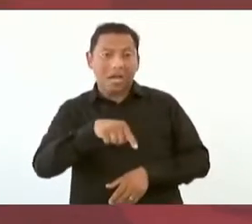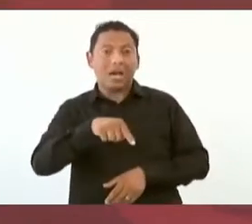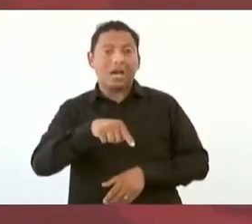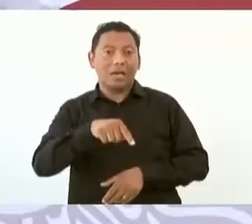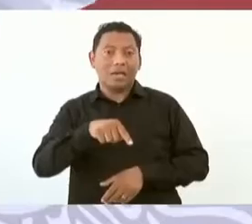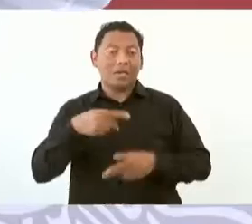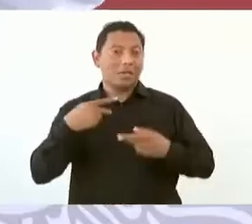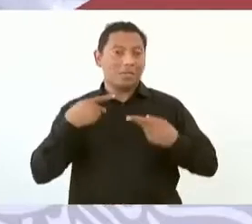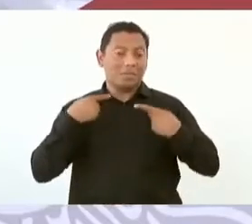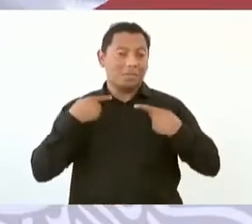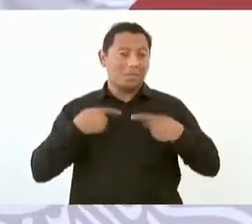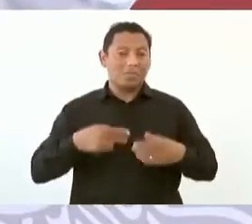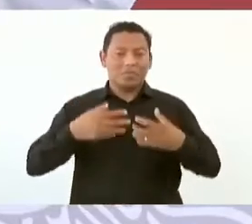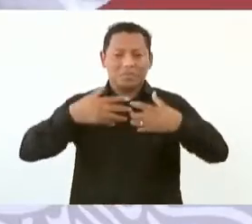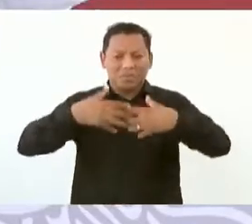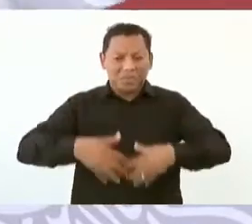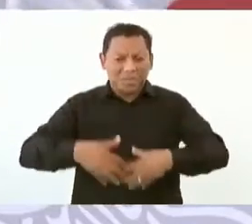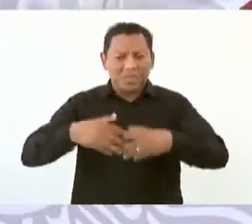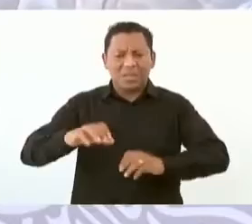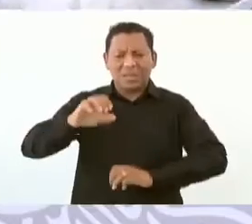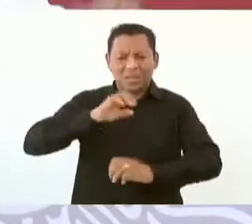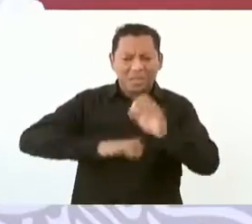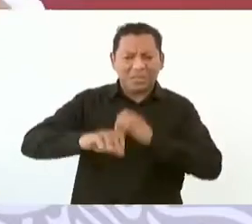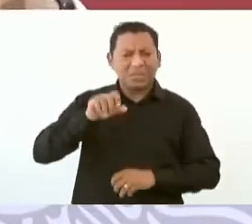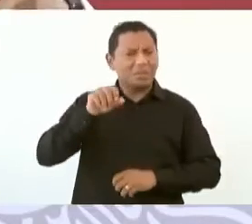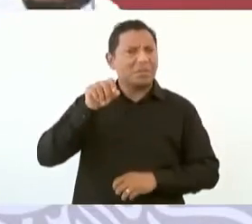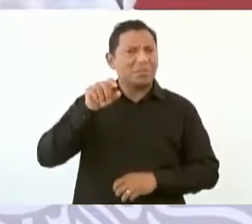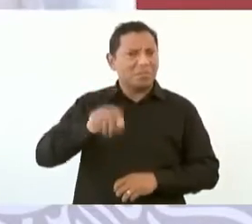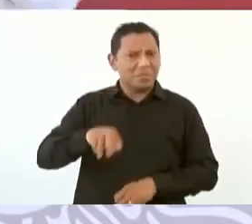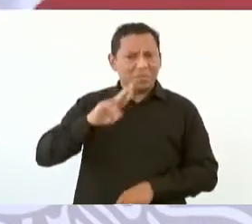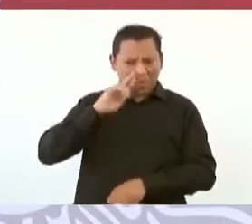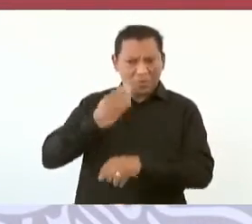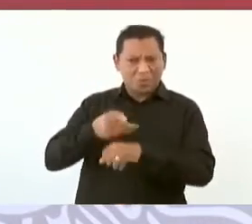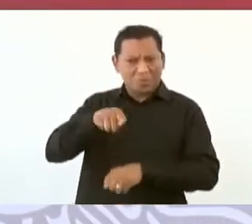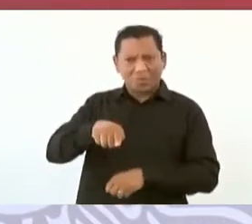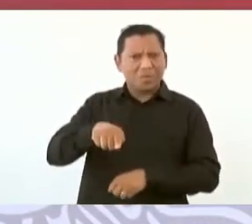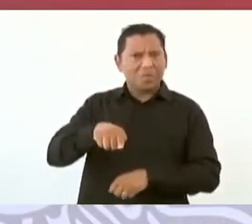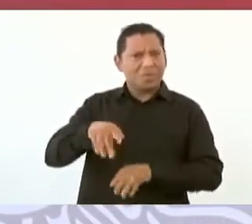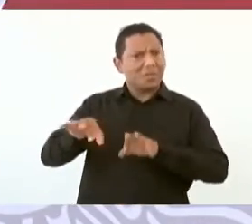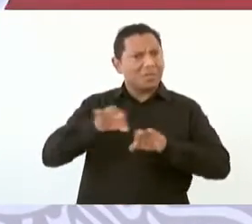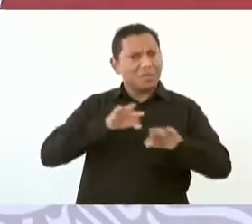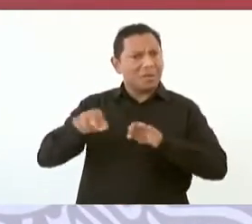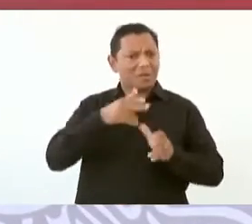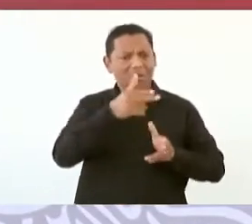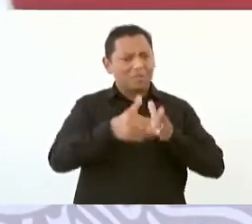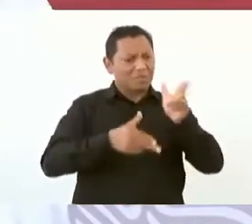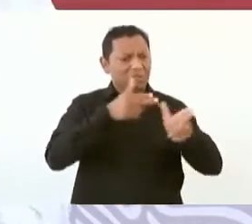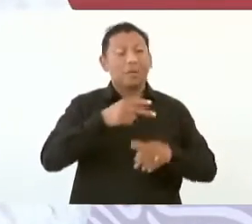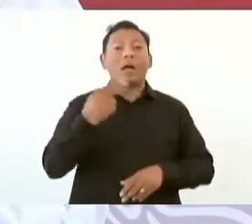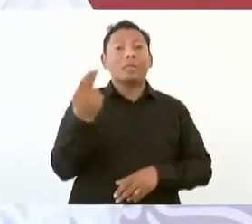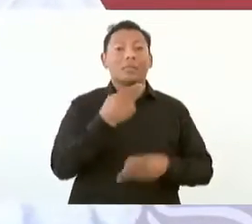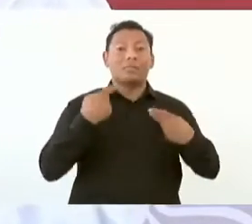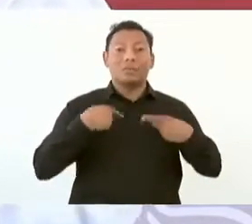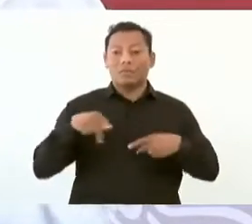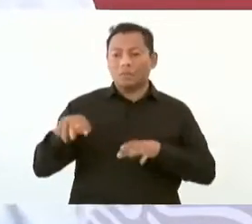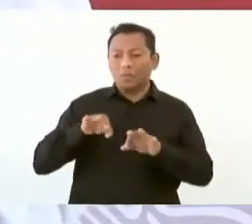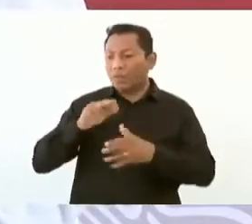Las mismas empresas casi que están por acá, están trabajando allá, van a requerir